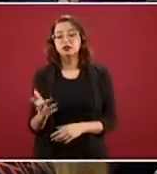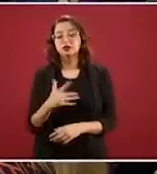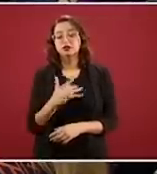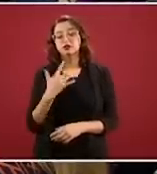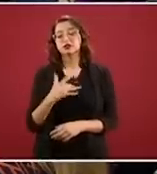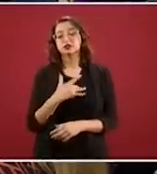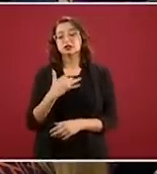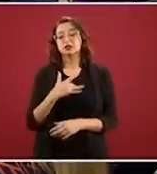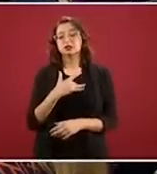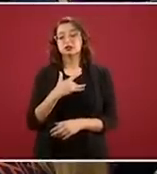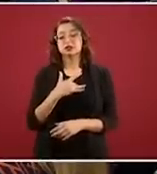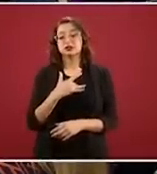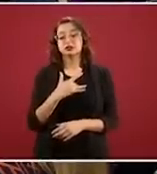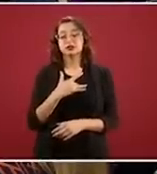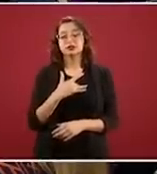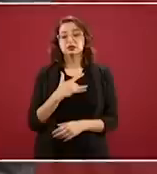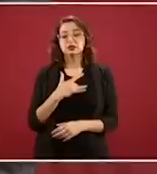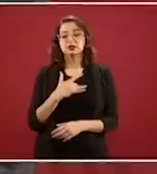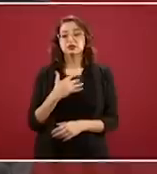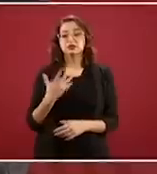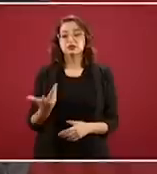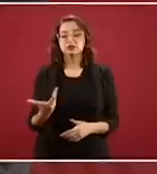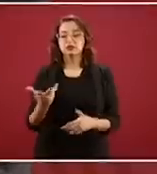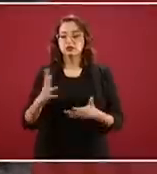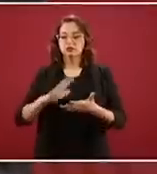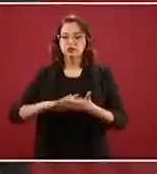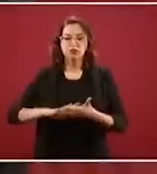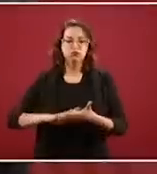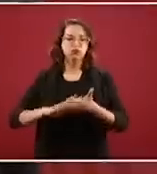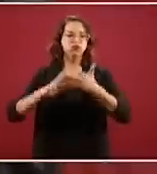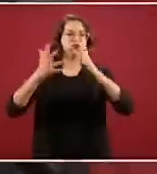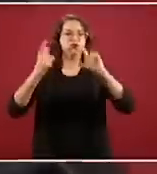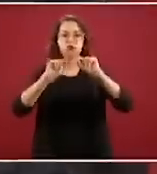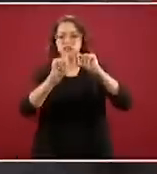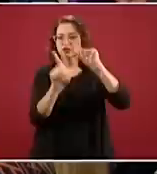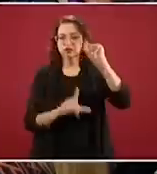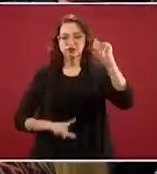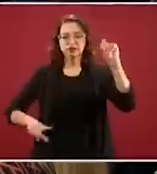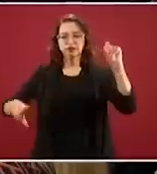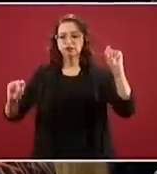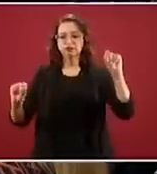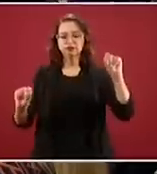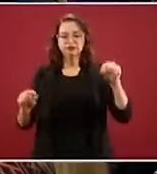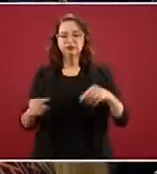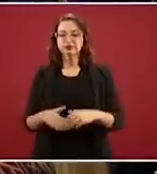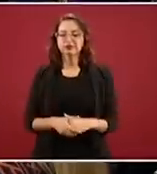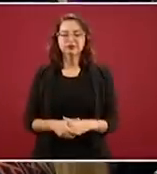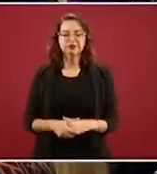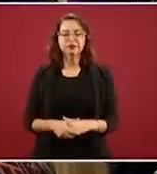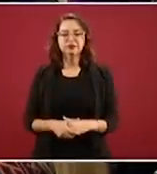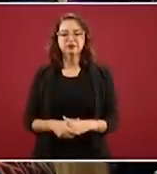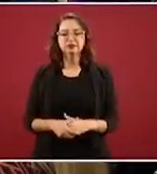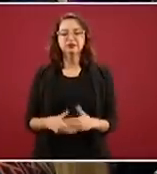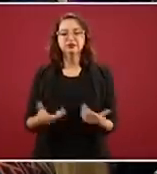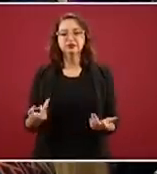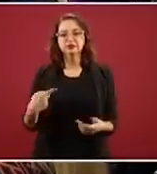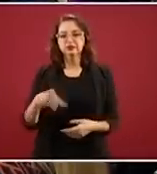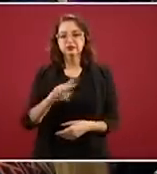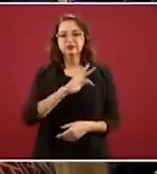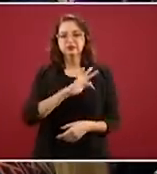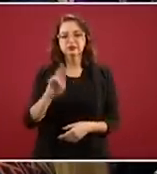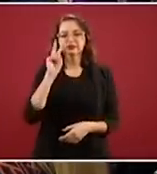percepción de que la violencia está generalizada. Si se ve en el caso